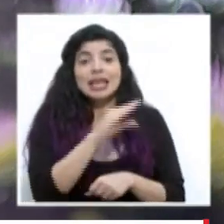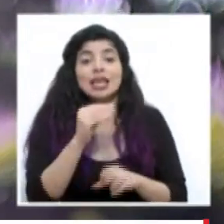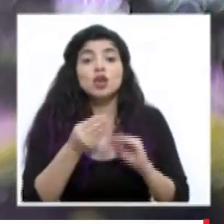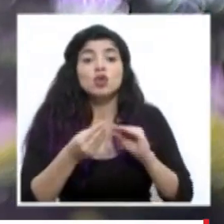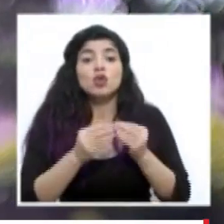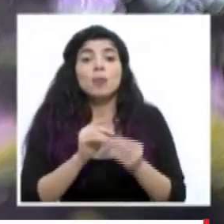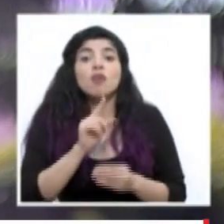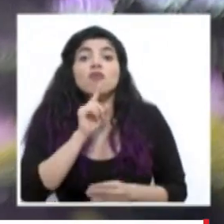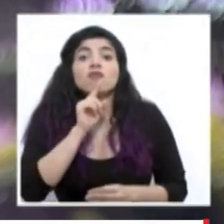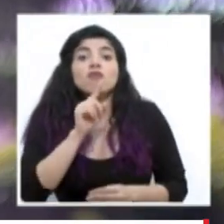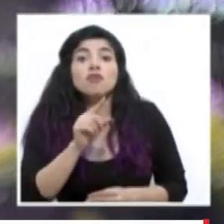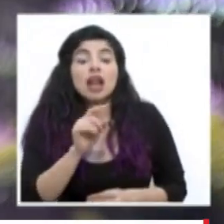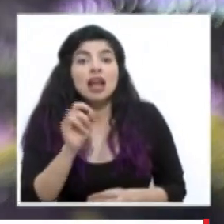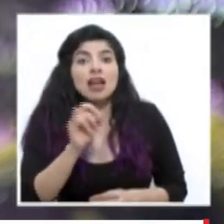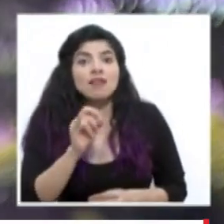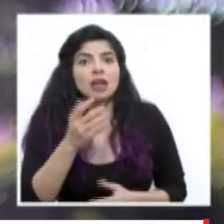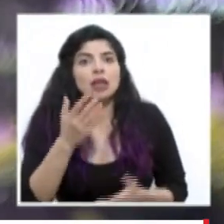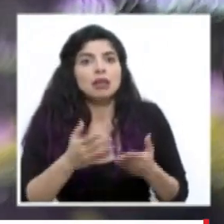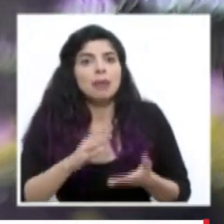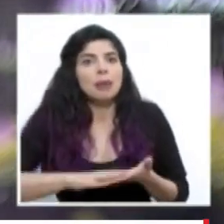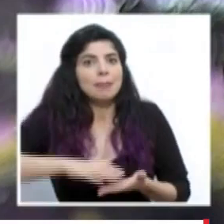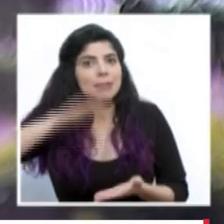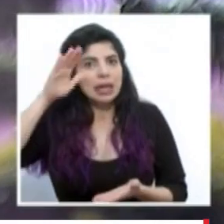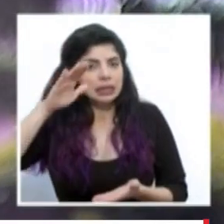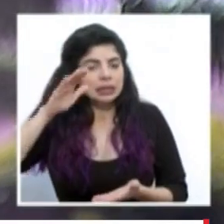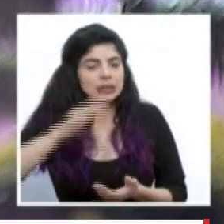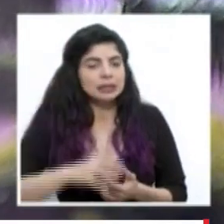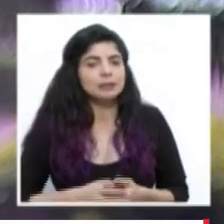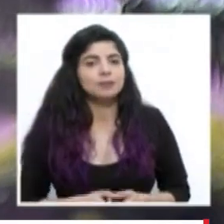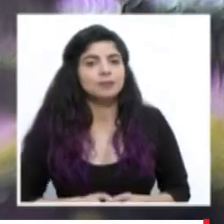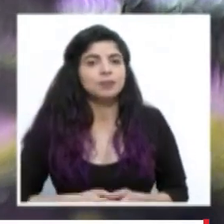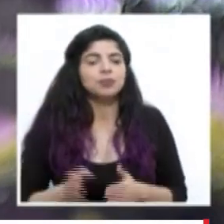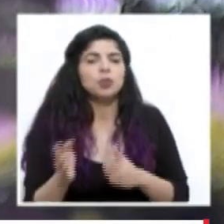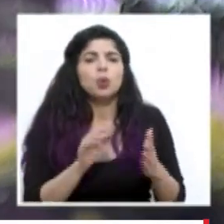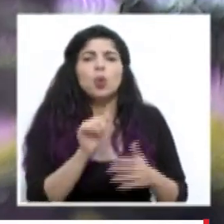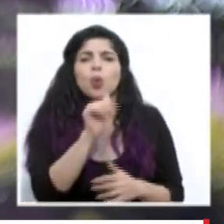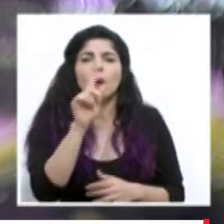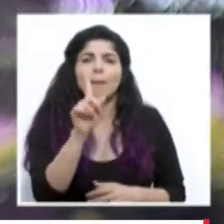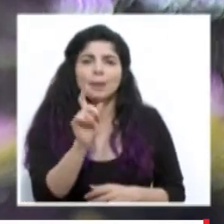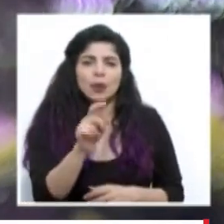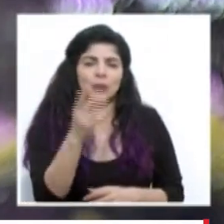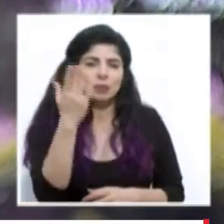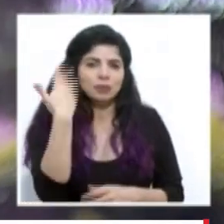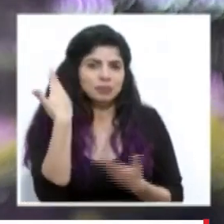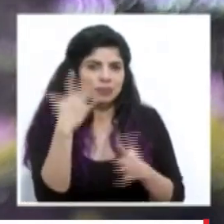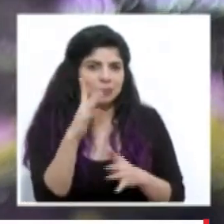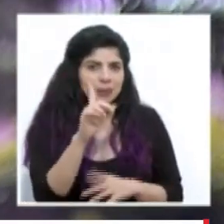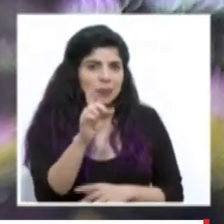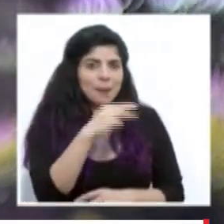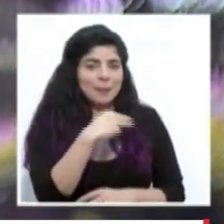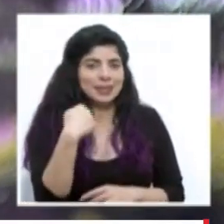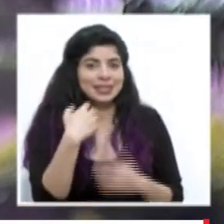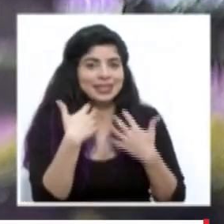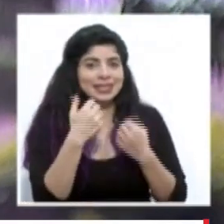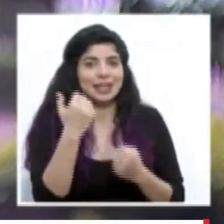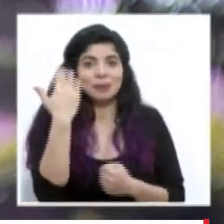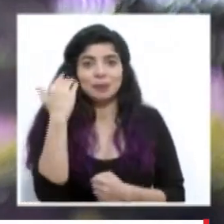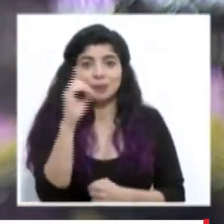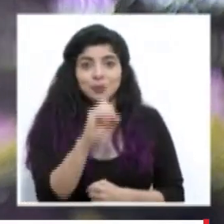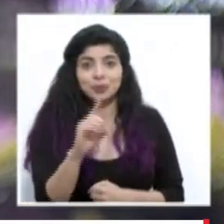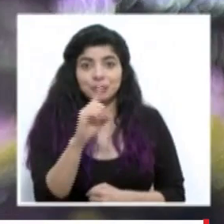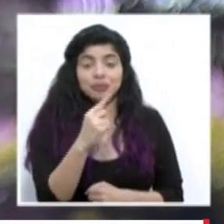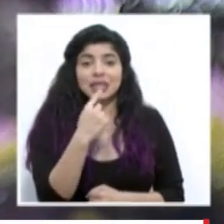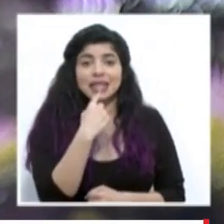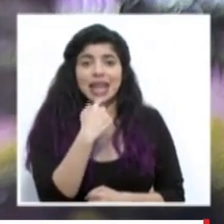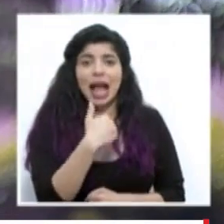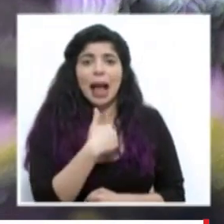número real de infecciones sea mucho mayor. Otra consulta que le habíamos hecho al Ministerio de Salud el domingo, nos